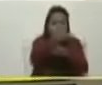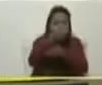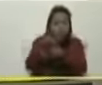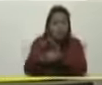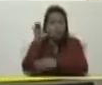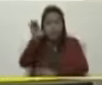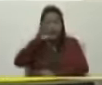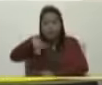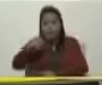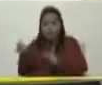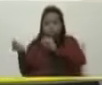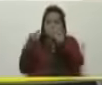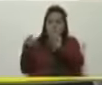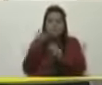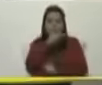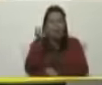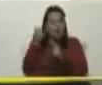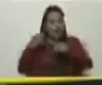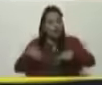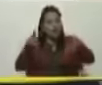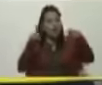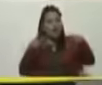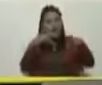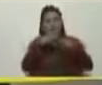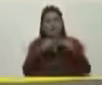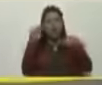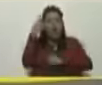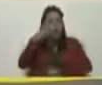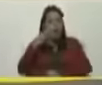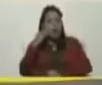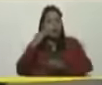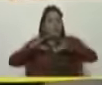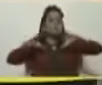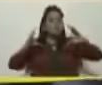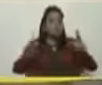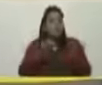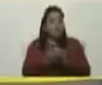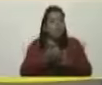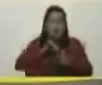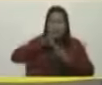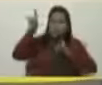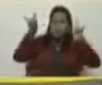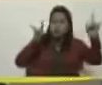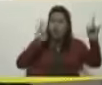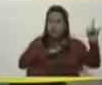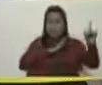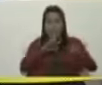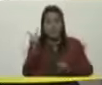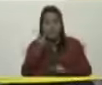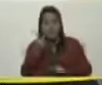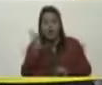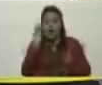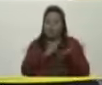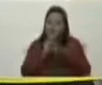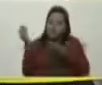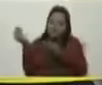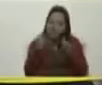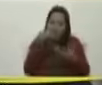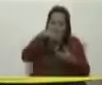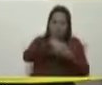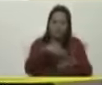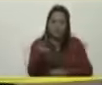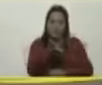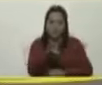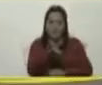vía del diálogo las mejores oportunidades que todos estos jóvenes a nivel mundial que se encuentran, que son venezolanos, regresen a nuestra patria. Aquí